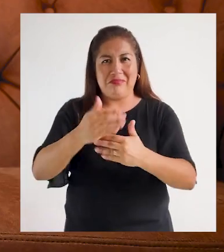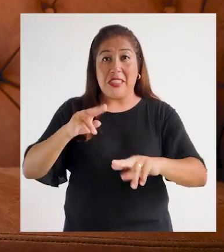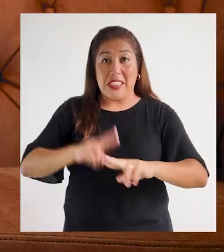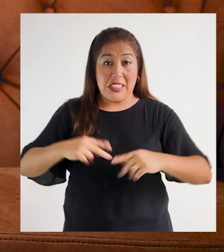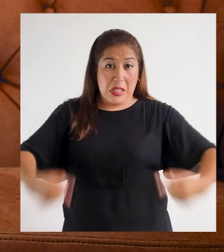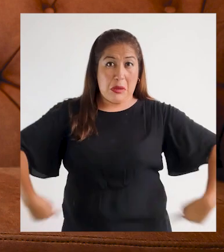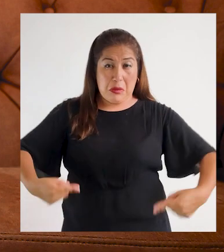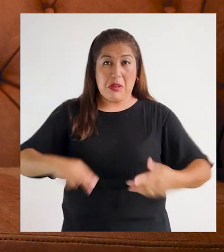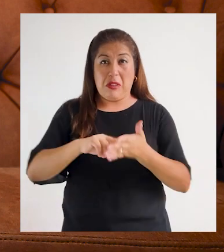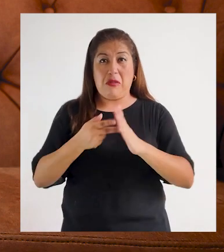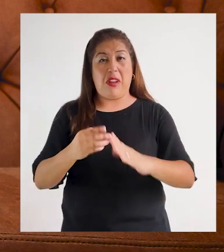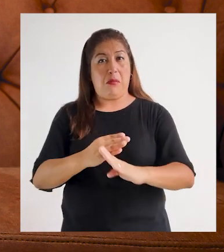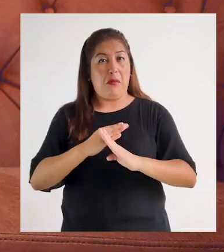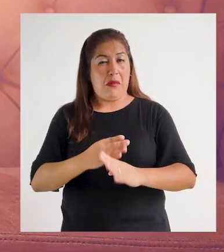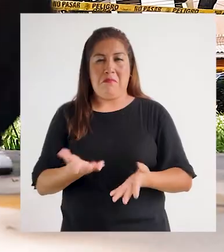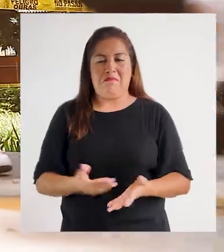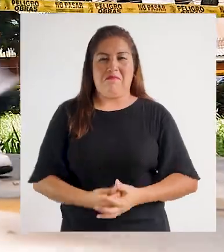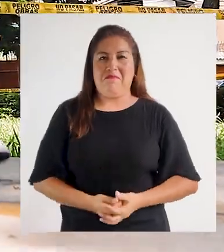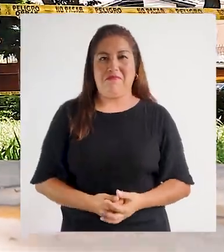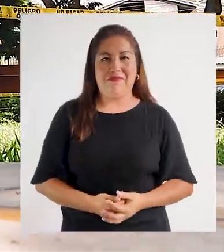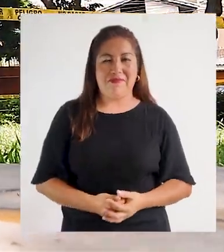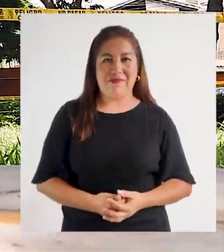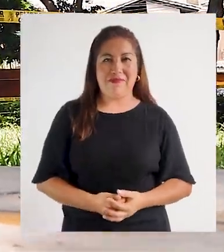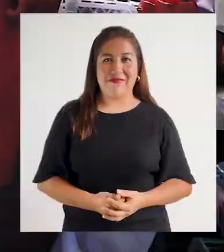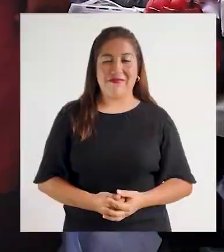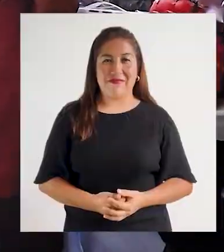mí la silla de ruedas no fue para nada un límite.